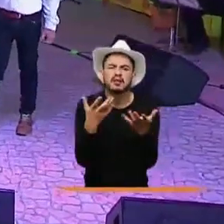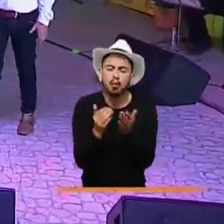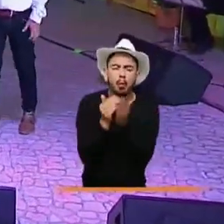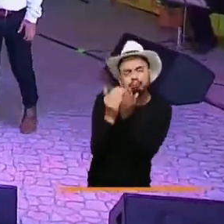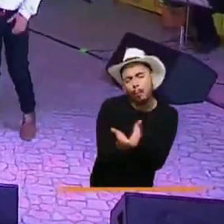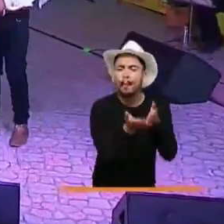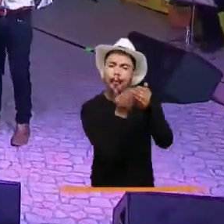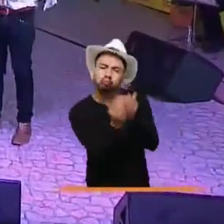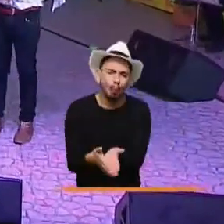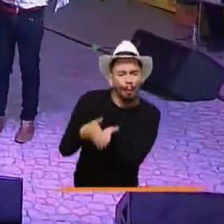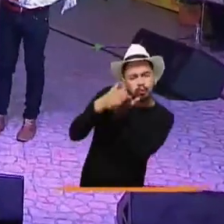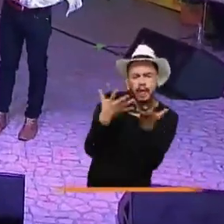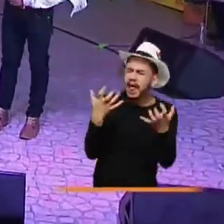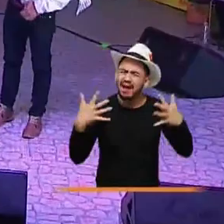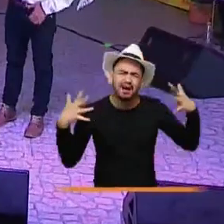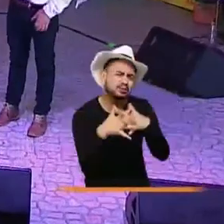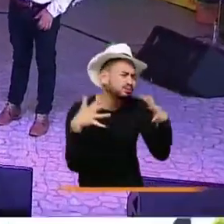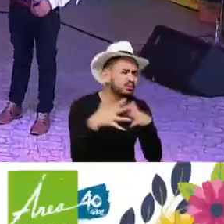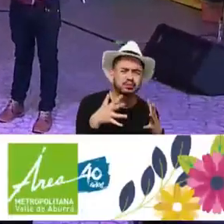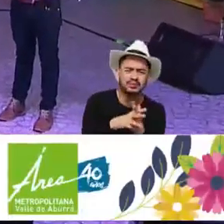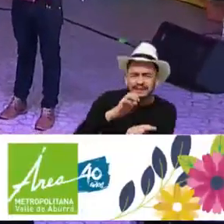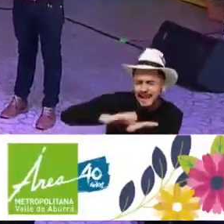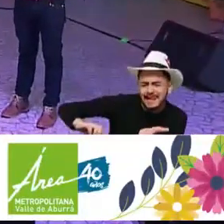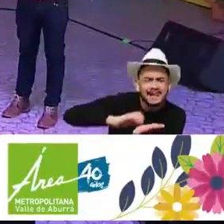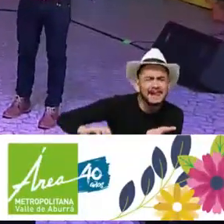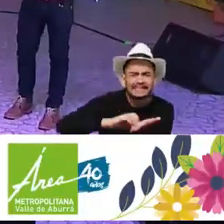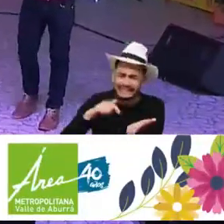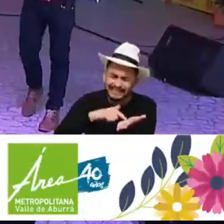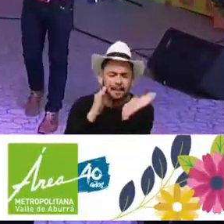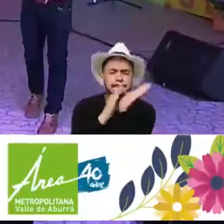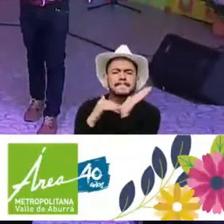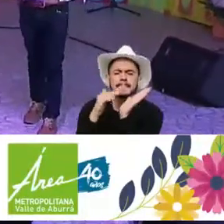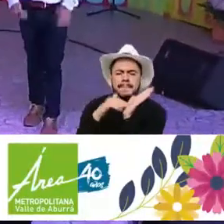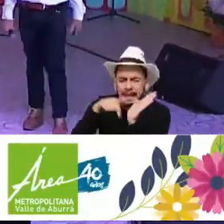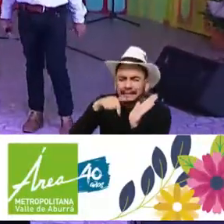porción de arroz atollado y patacón con la obra